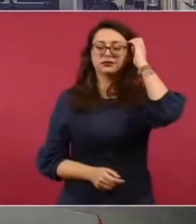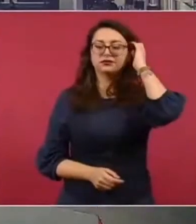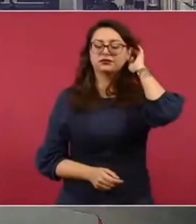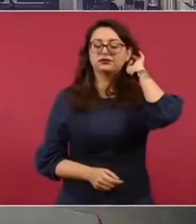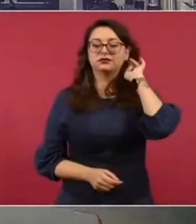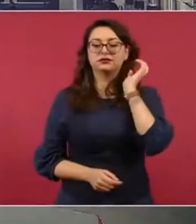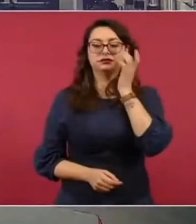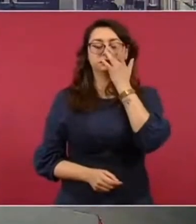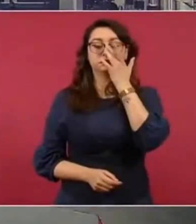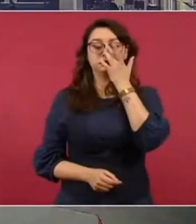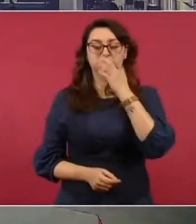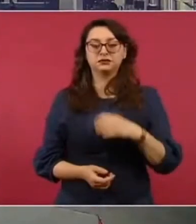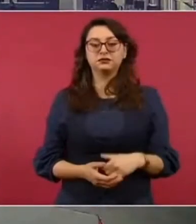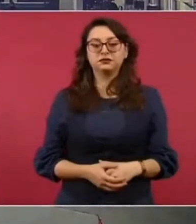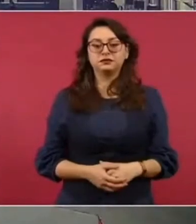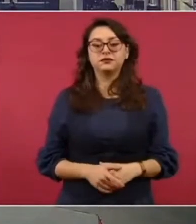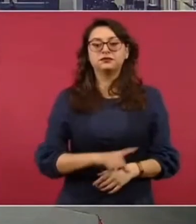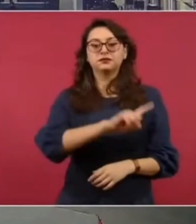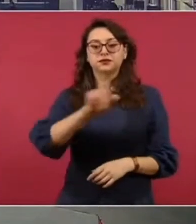un video,